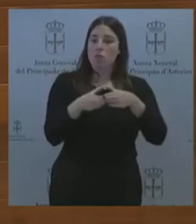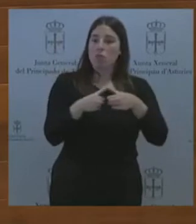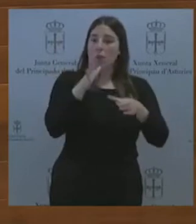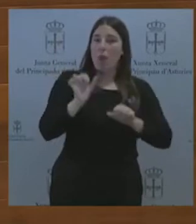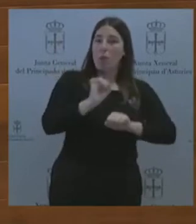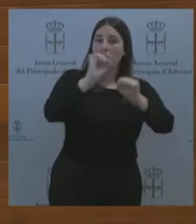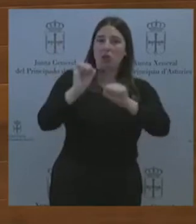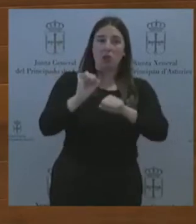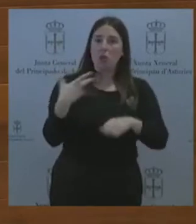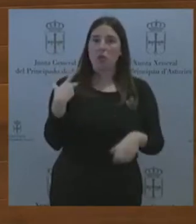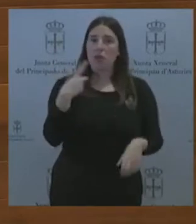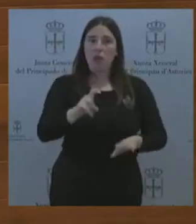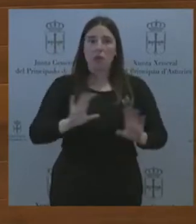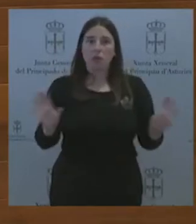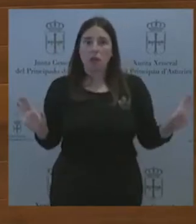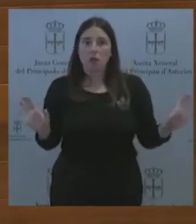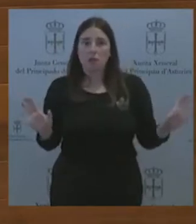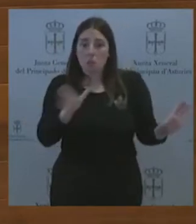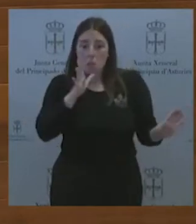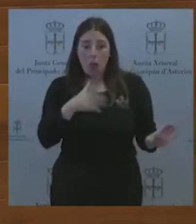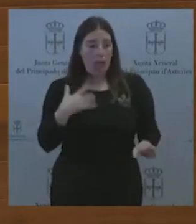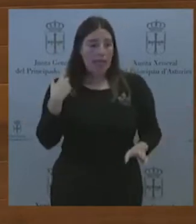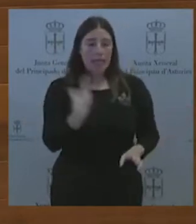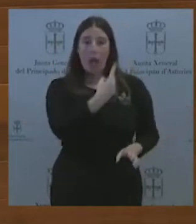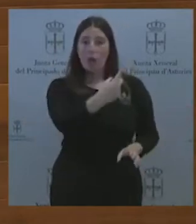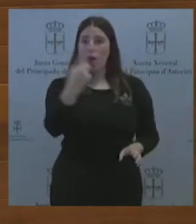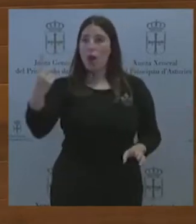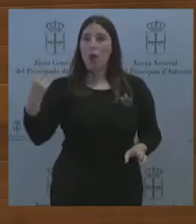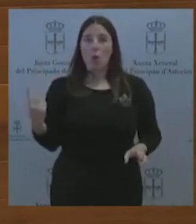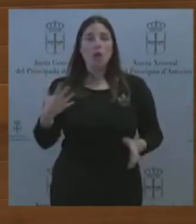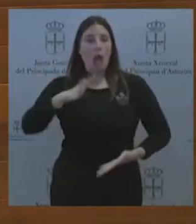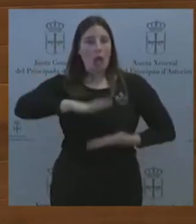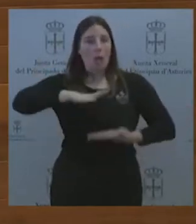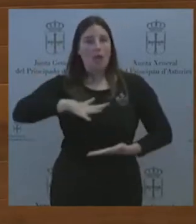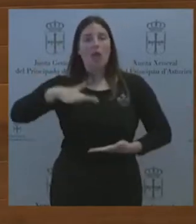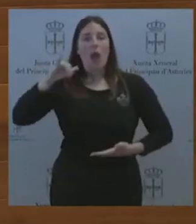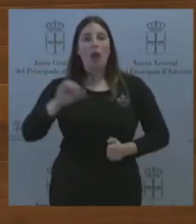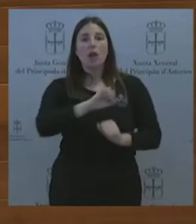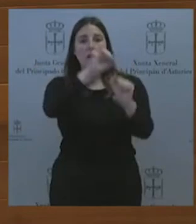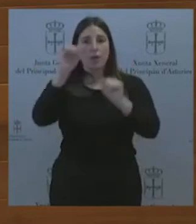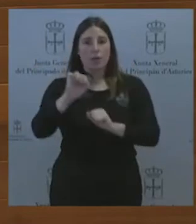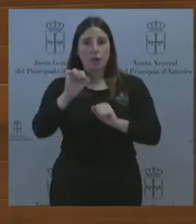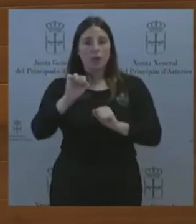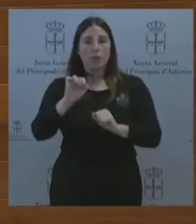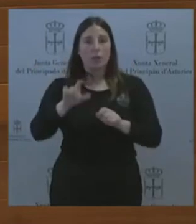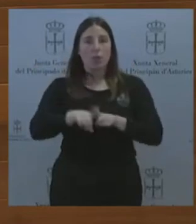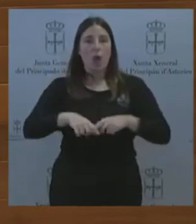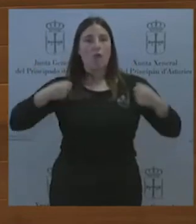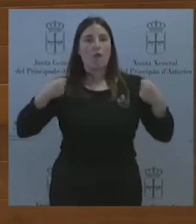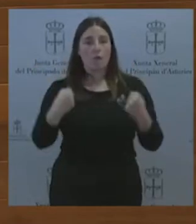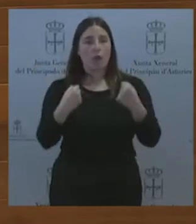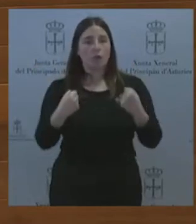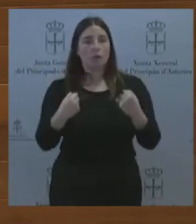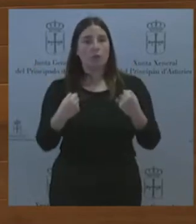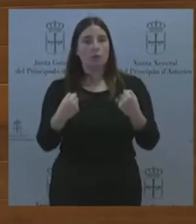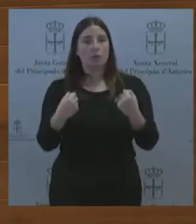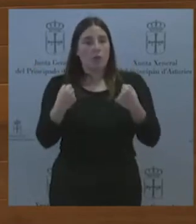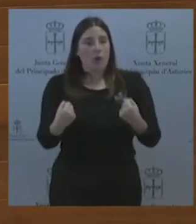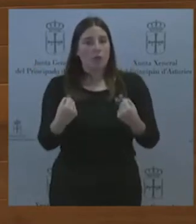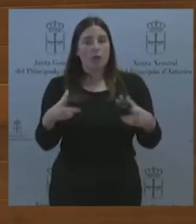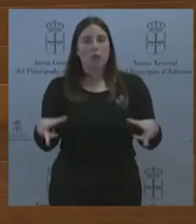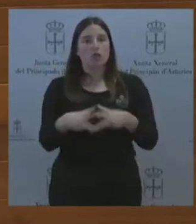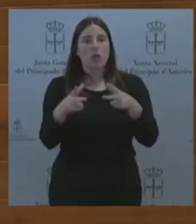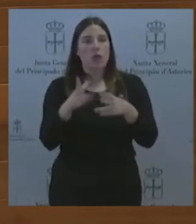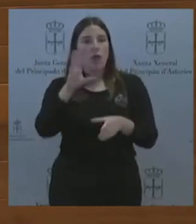se tiene a sí misma y es capaz de todo. Eso es la mujer, como lo es cada individuo de la sociedad. Defendemos que podemos decidir si